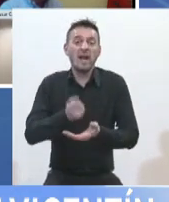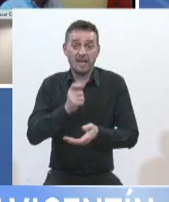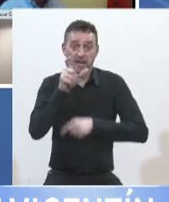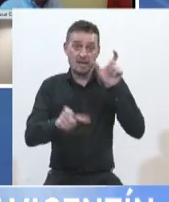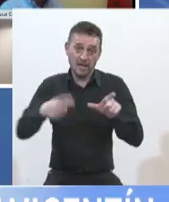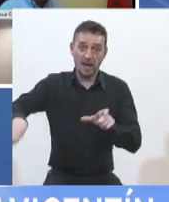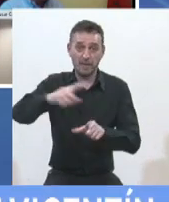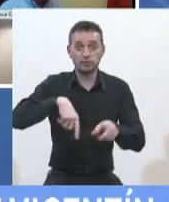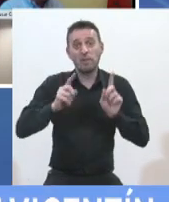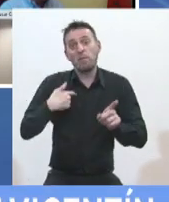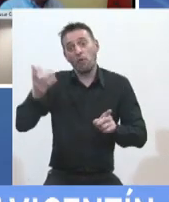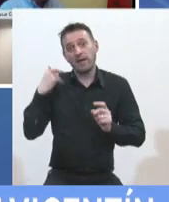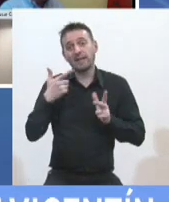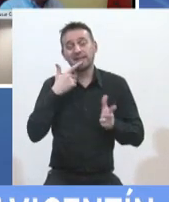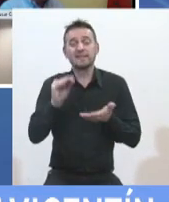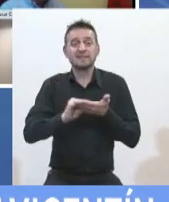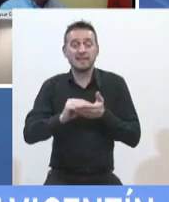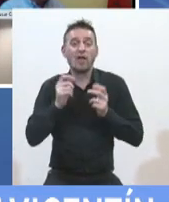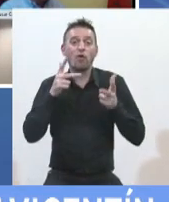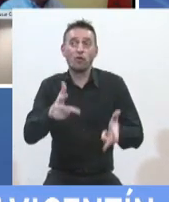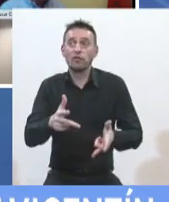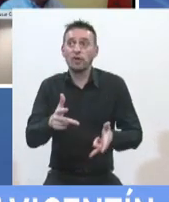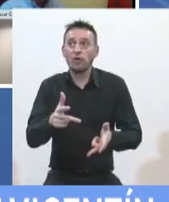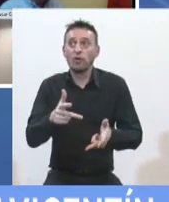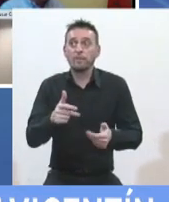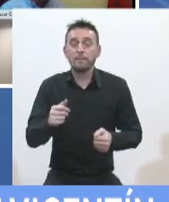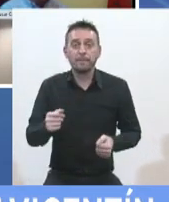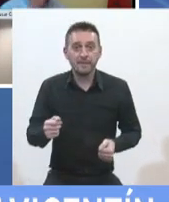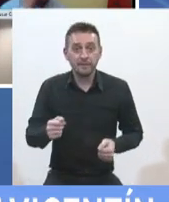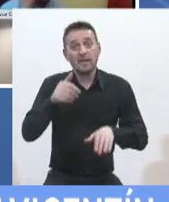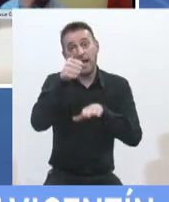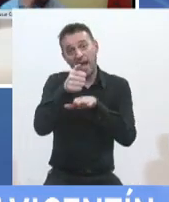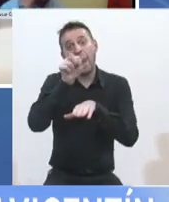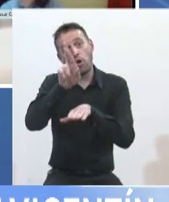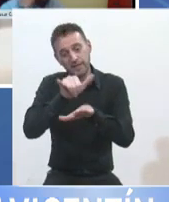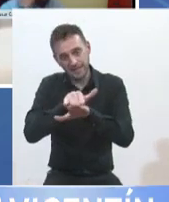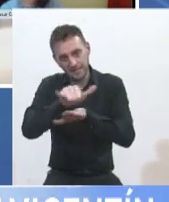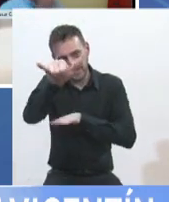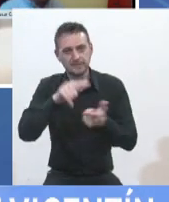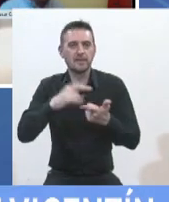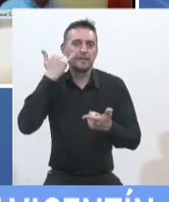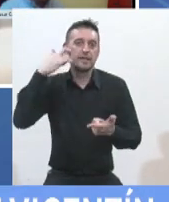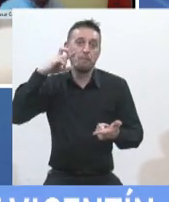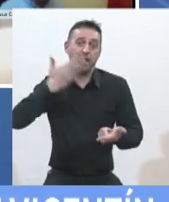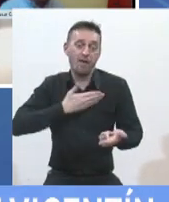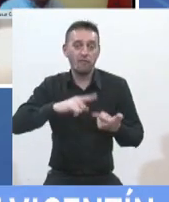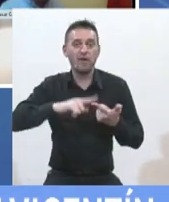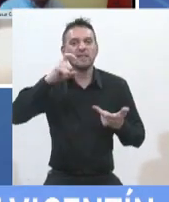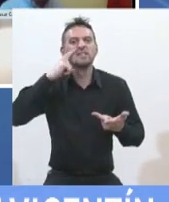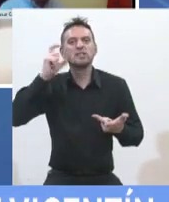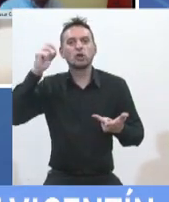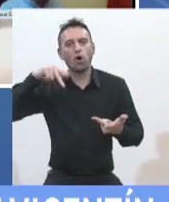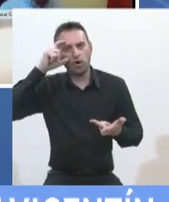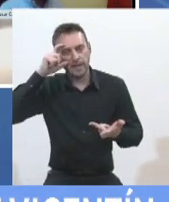pasó con el que citaba el senador que me impresiona el uso de la palabra aerolíneas argentinas y pf y ciccone